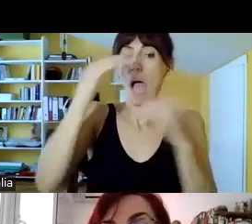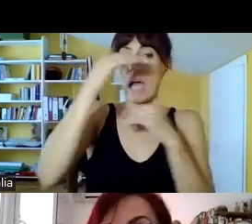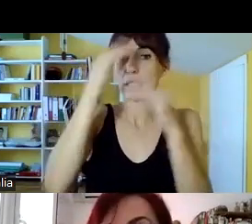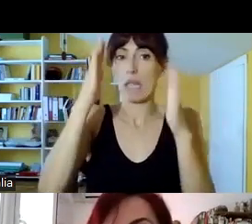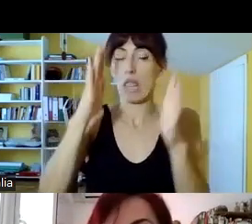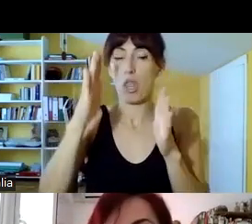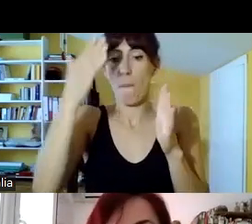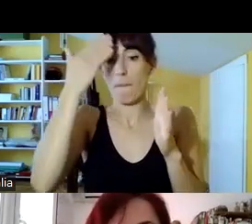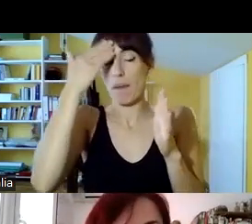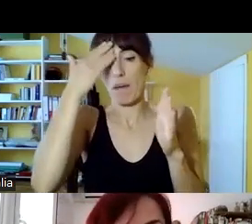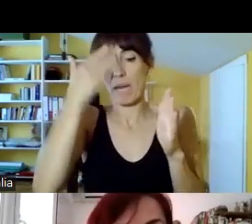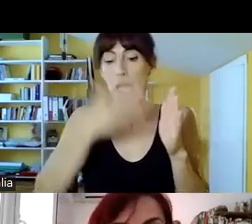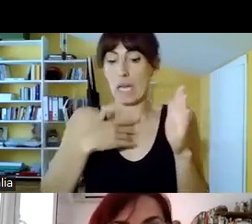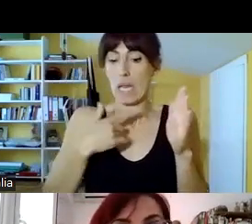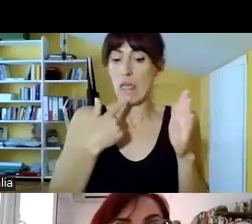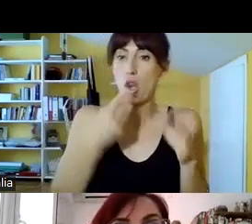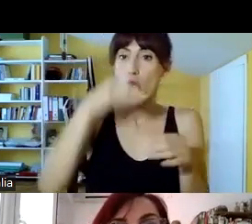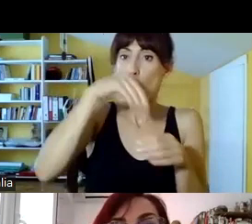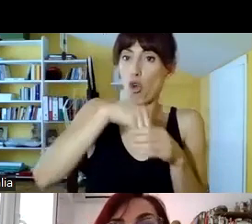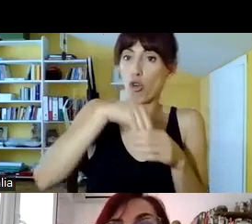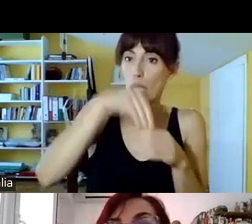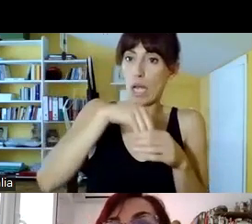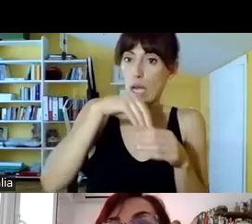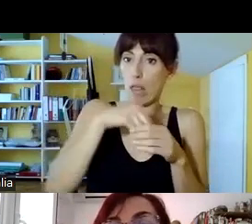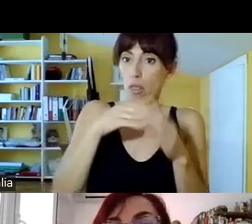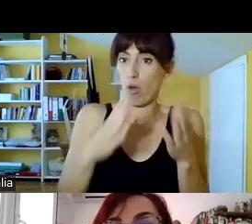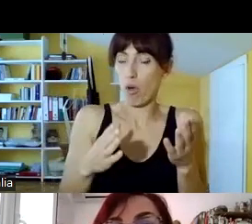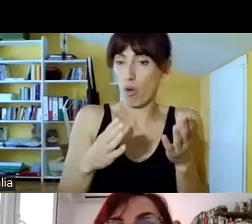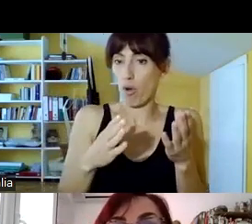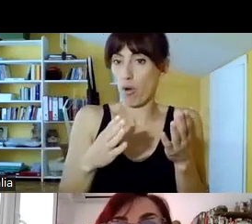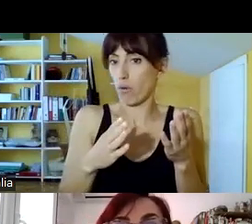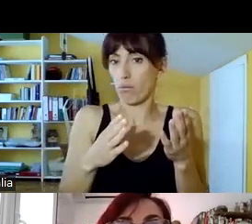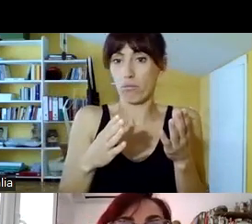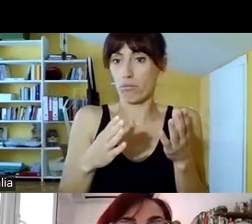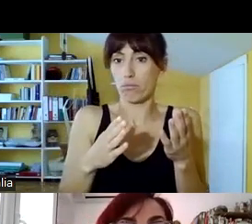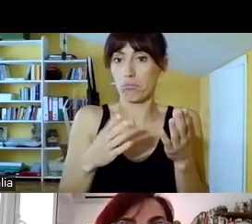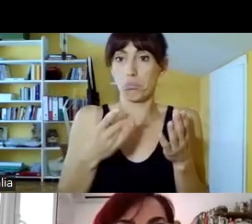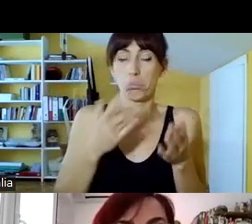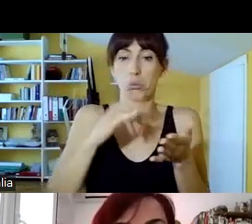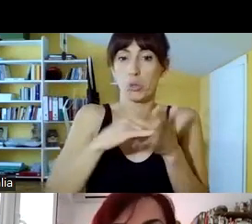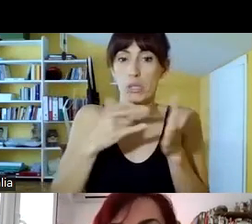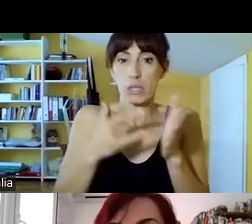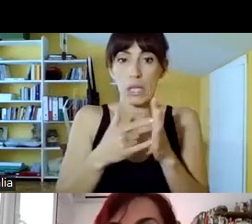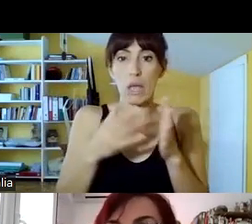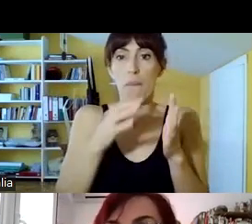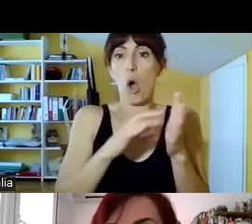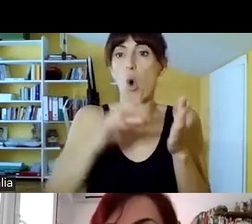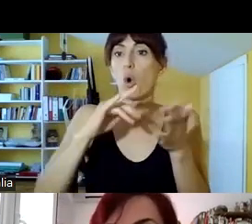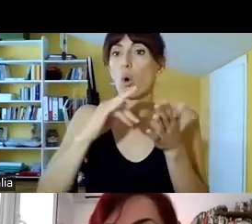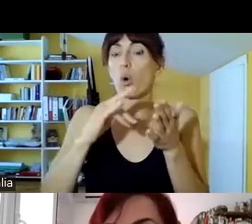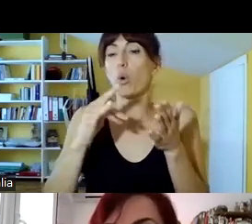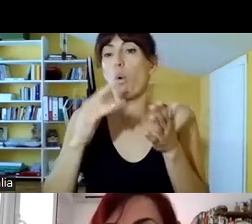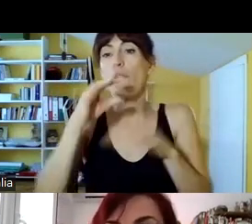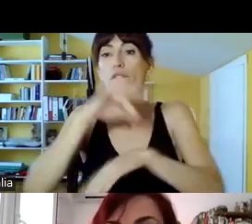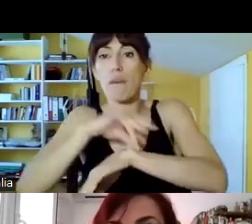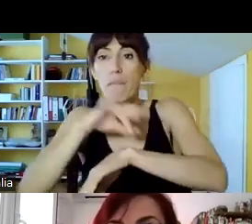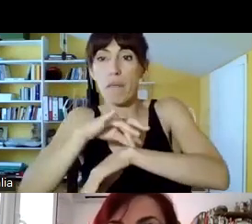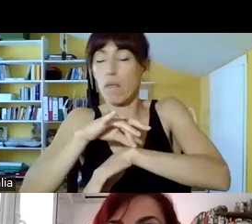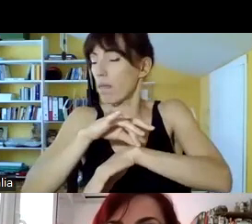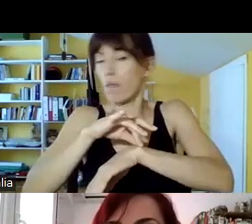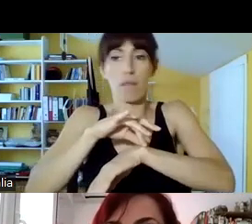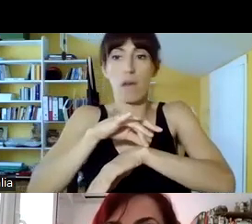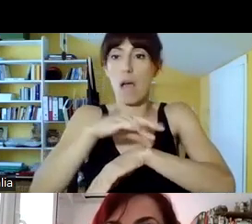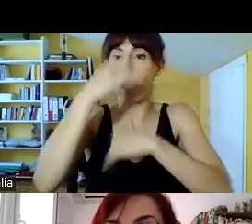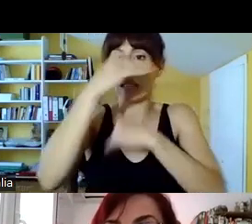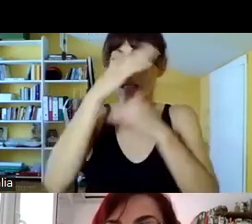por un contenido, o sea, un contenido que puede ser un aparato o un sistema o una tecnología o una enfermedad, sino que la